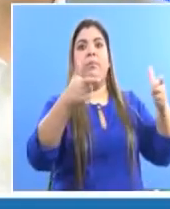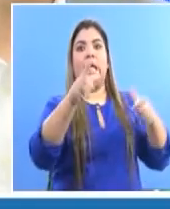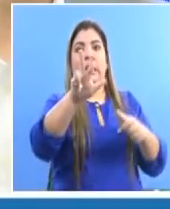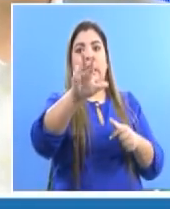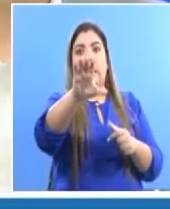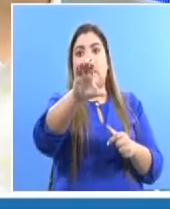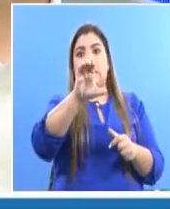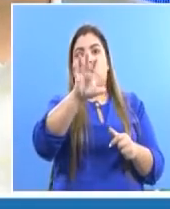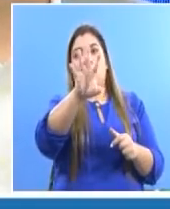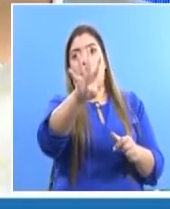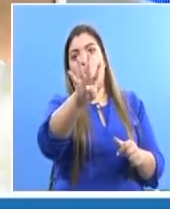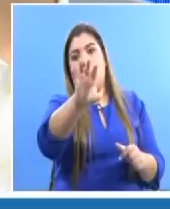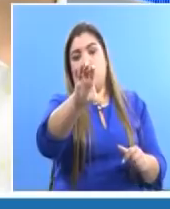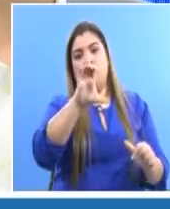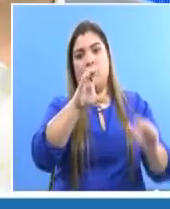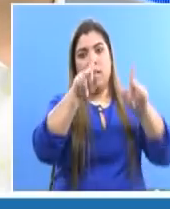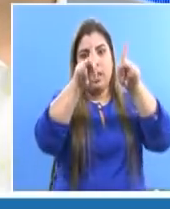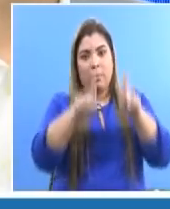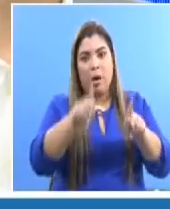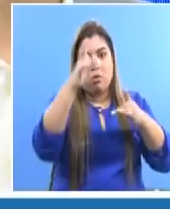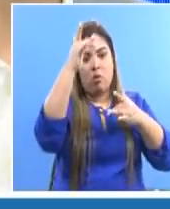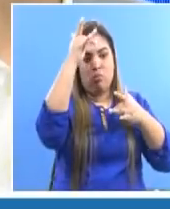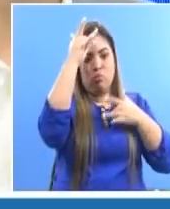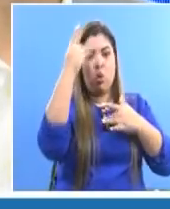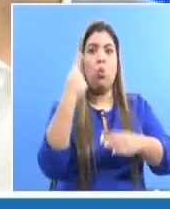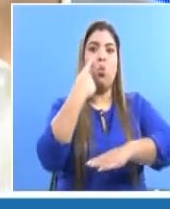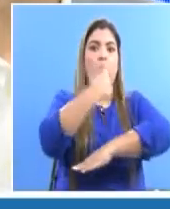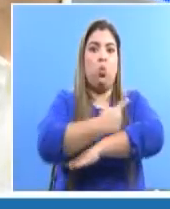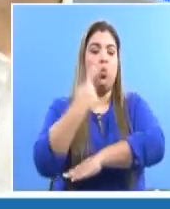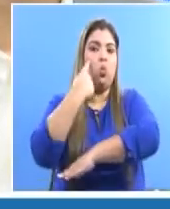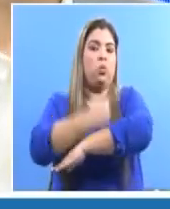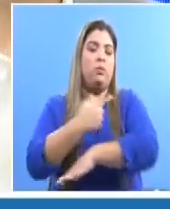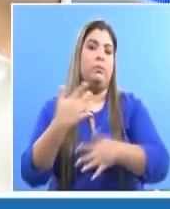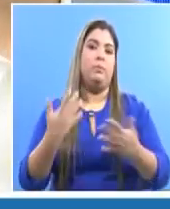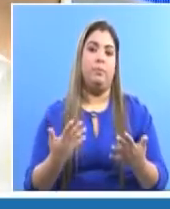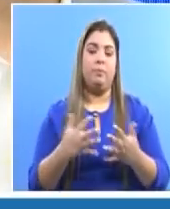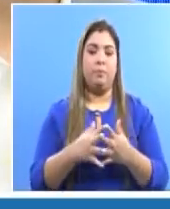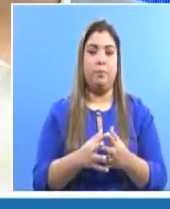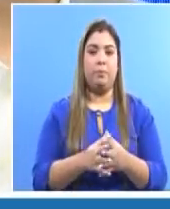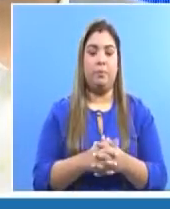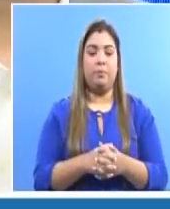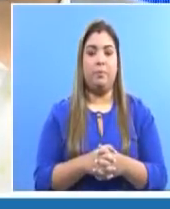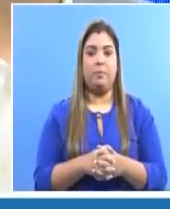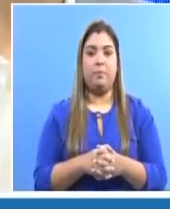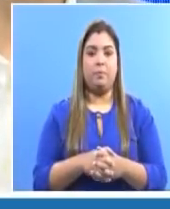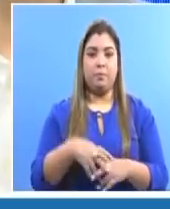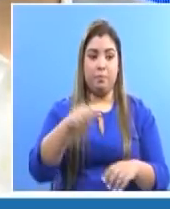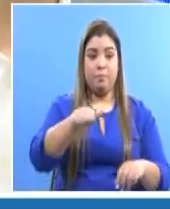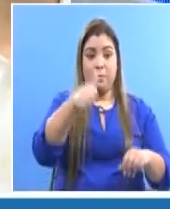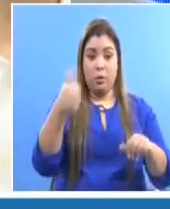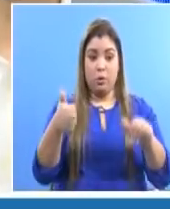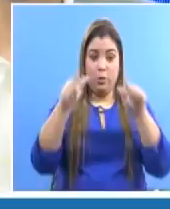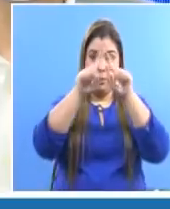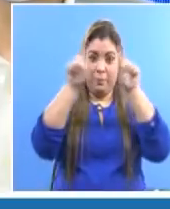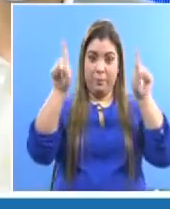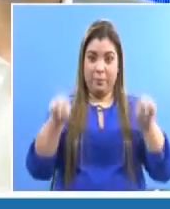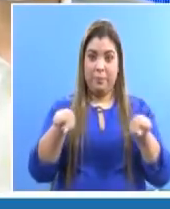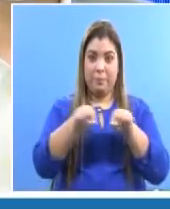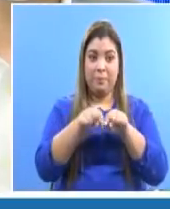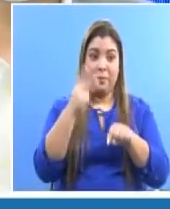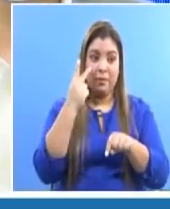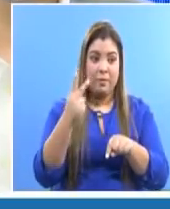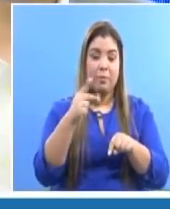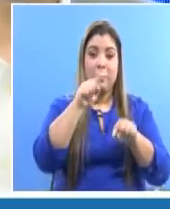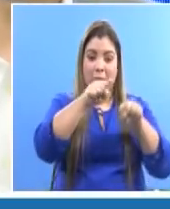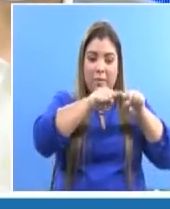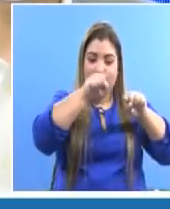incluso durante la última semana ha sido de 350. En la siguiente diapositiva lo que observamos es